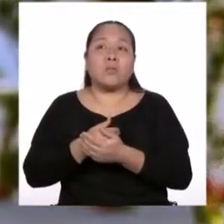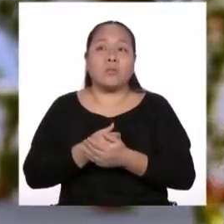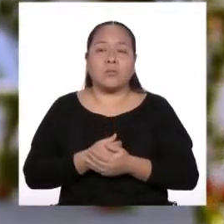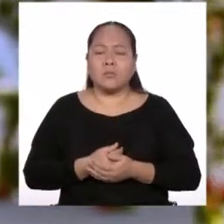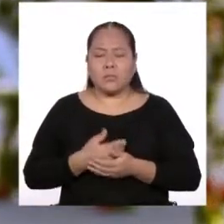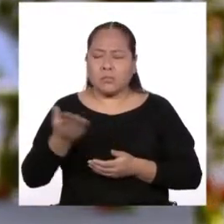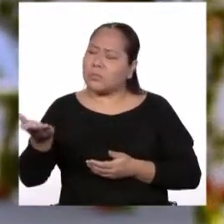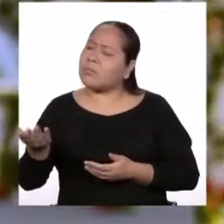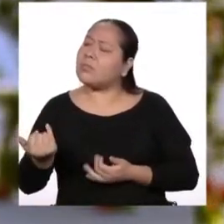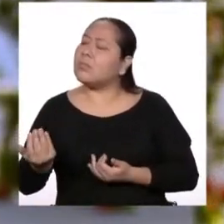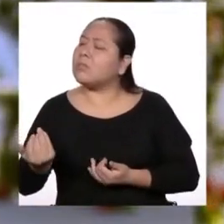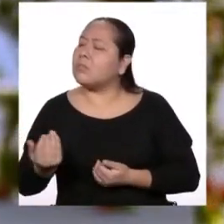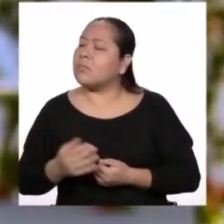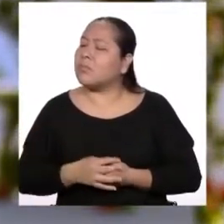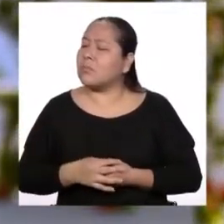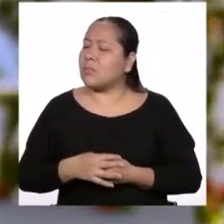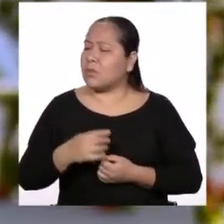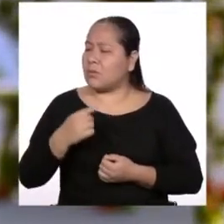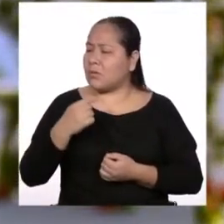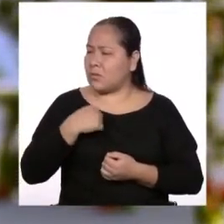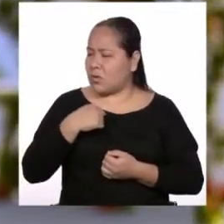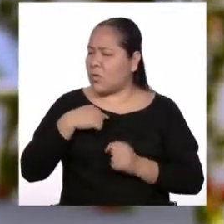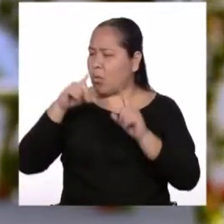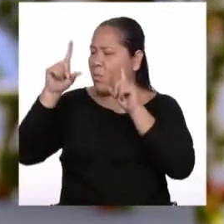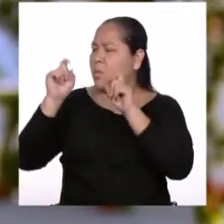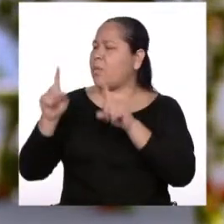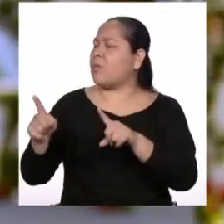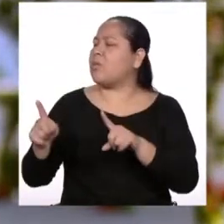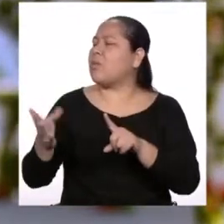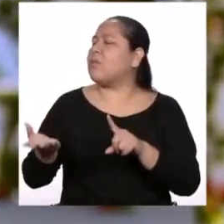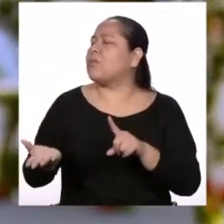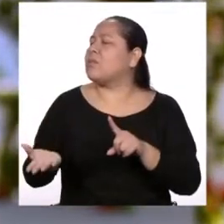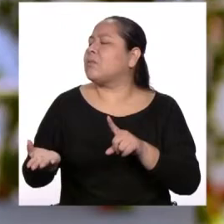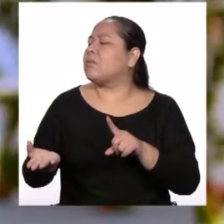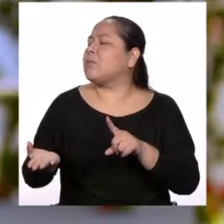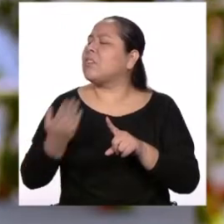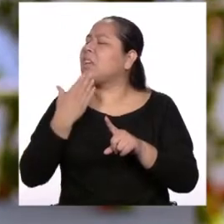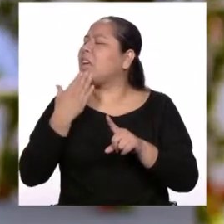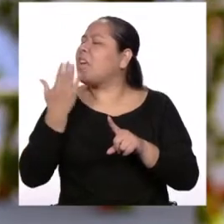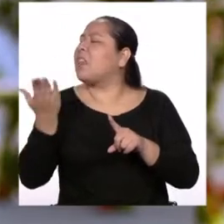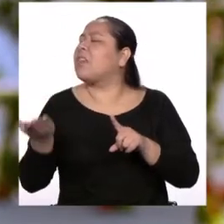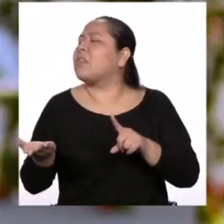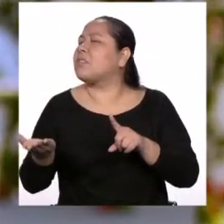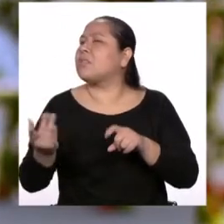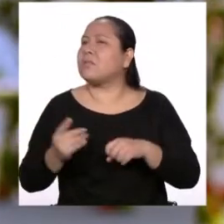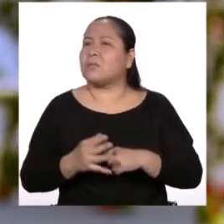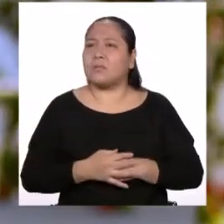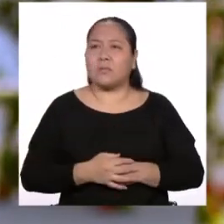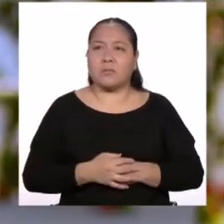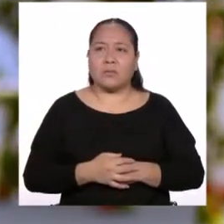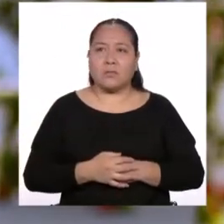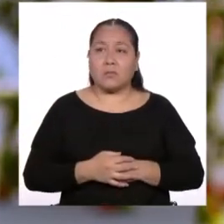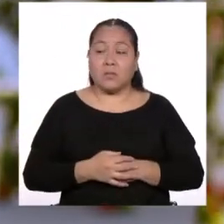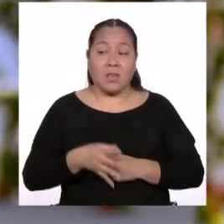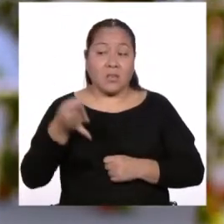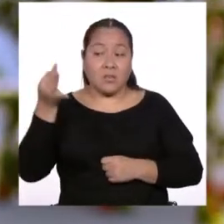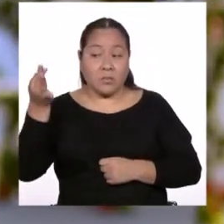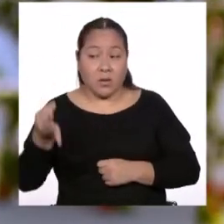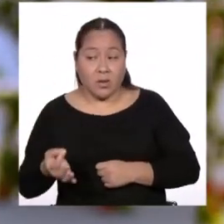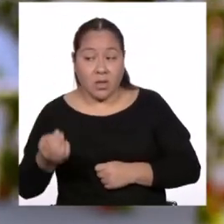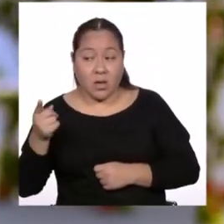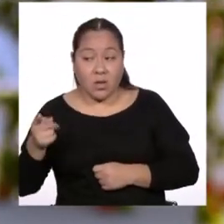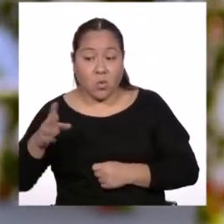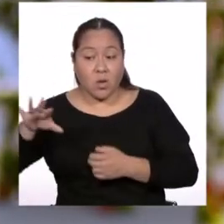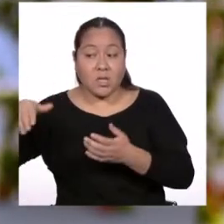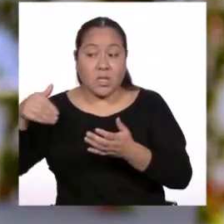Huésped, seré yo la primera en preguntarte, ¿quién eres? ¿Es cierto que has